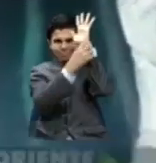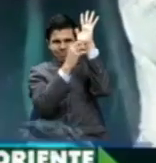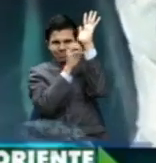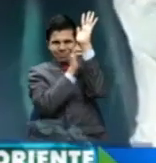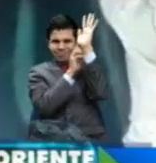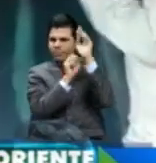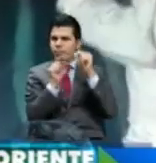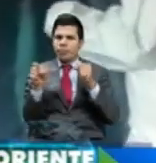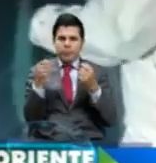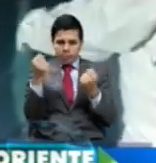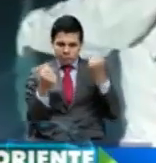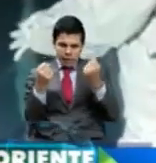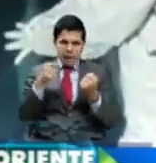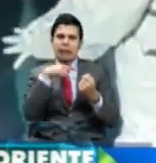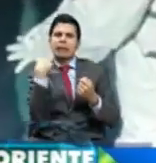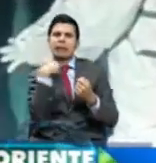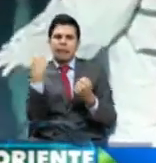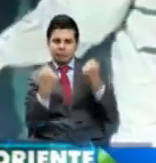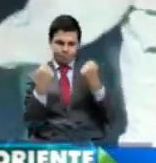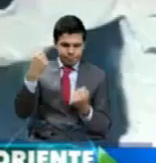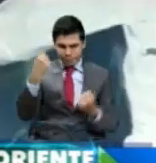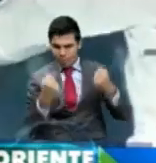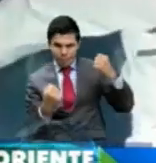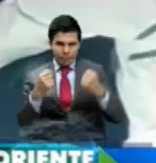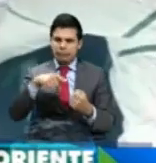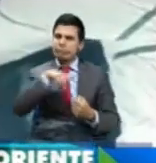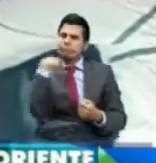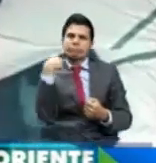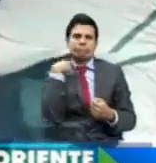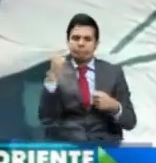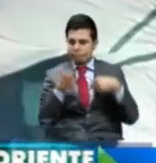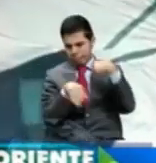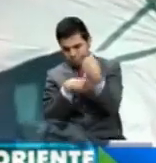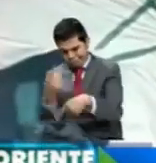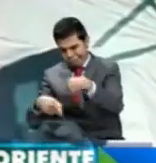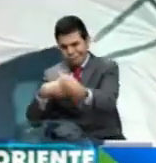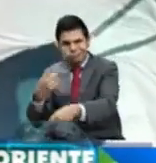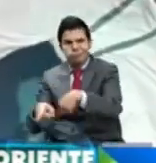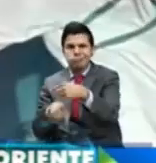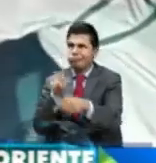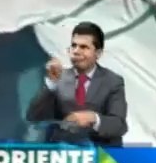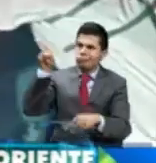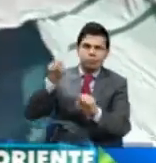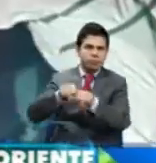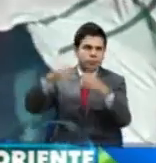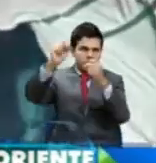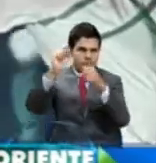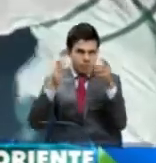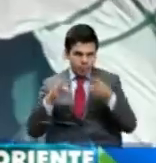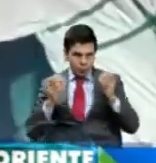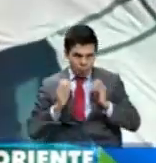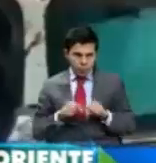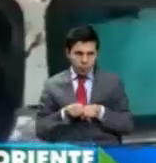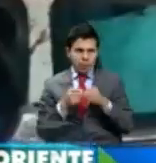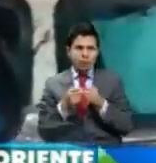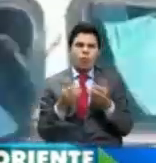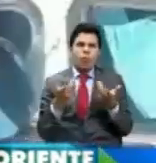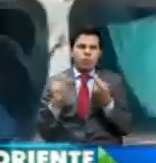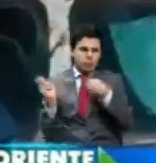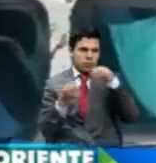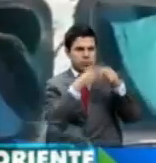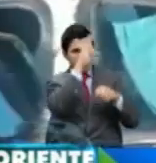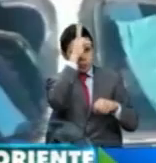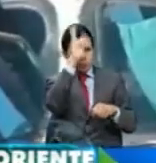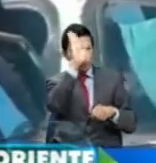mecánicas, lo que ocasionó que el conductor del bus perdiera el control del vehículo y rodara a un abismo. Los heridos están siendo atendidos en el hospital